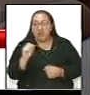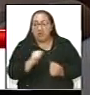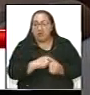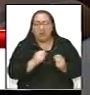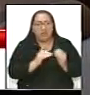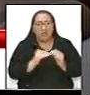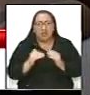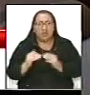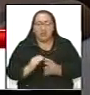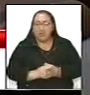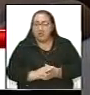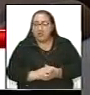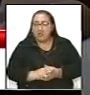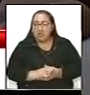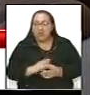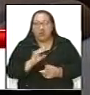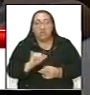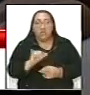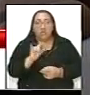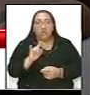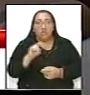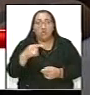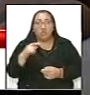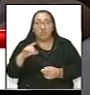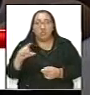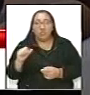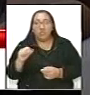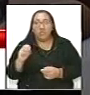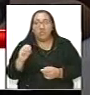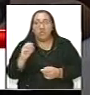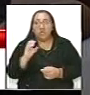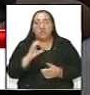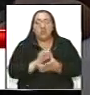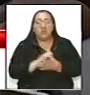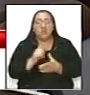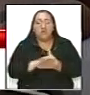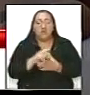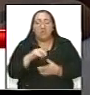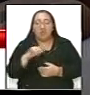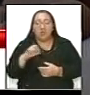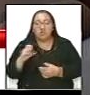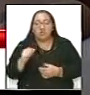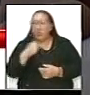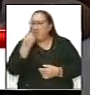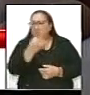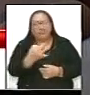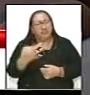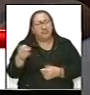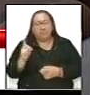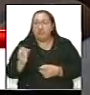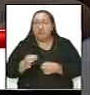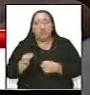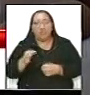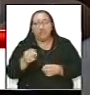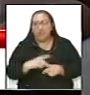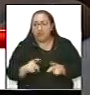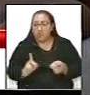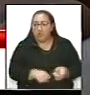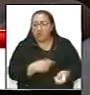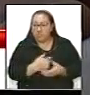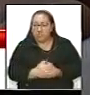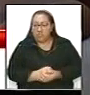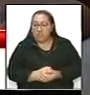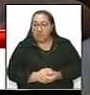similares características. En Yunguyo, Tatapancho. En Ilave, San Miguel. Y podemos enumerar cada provincia y cada